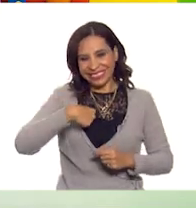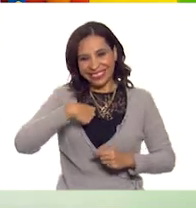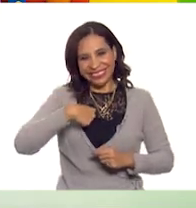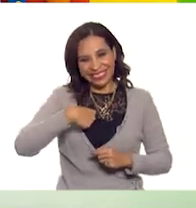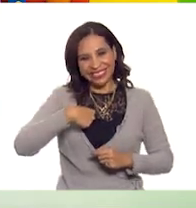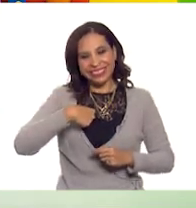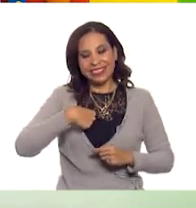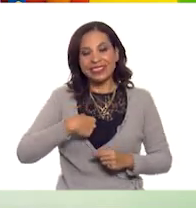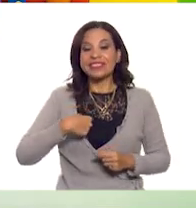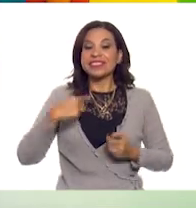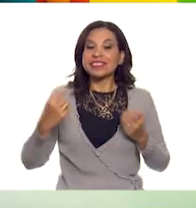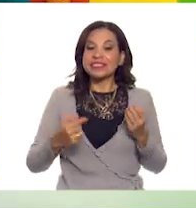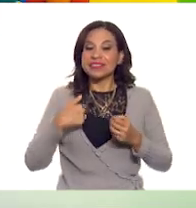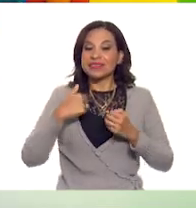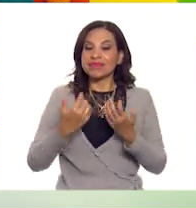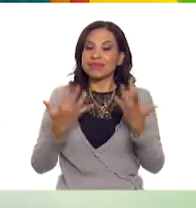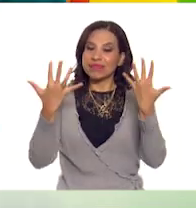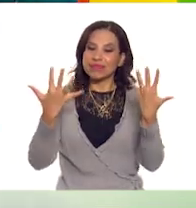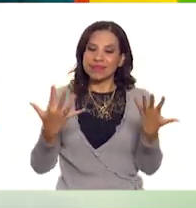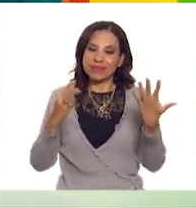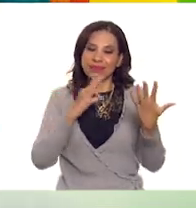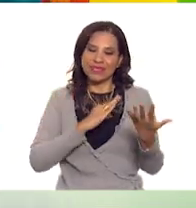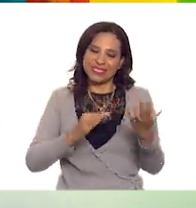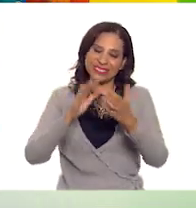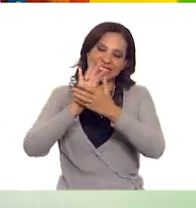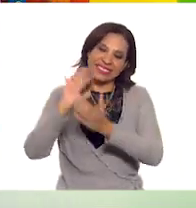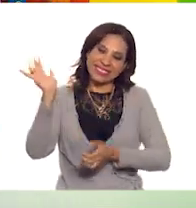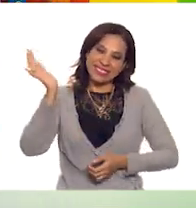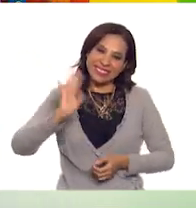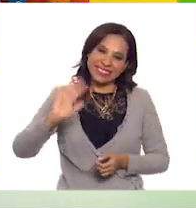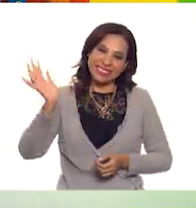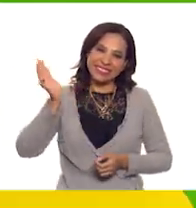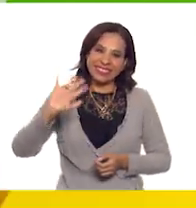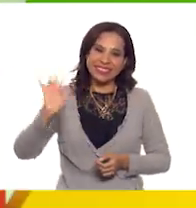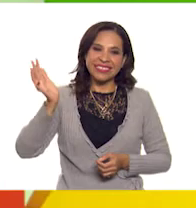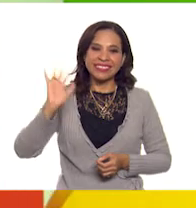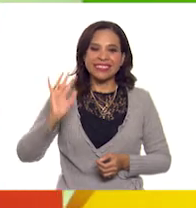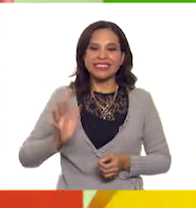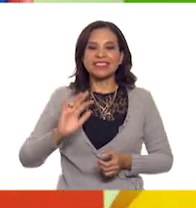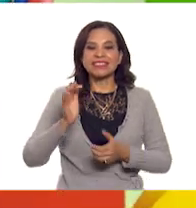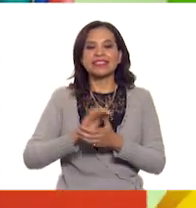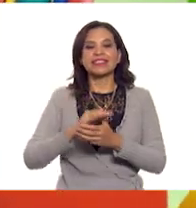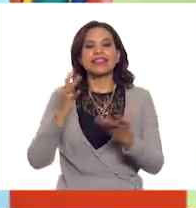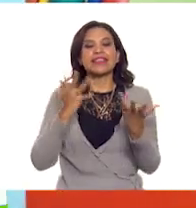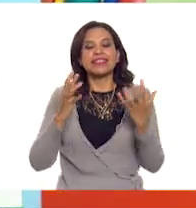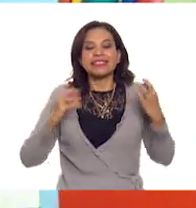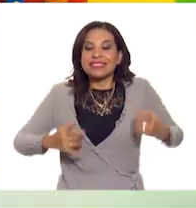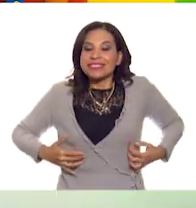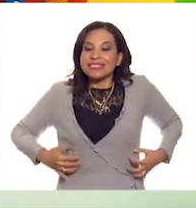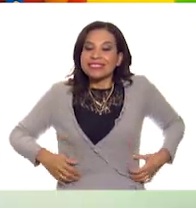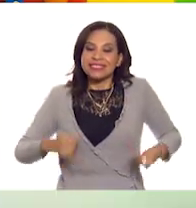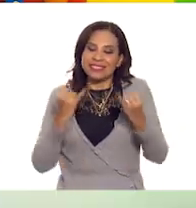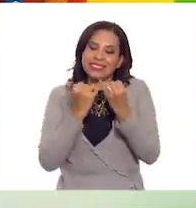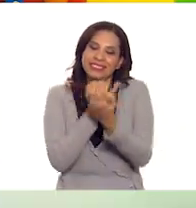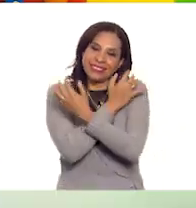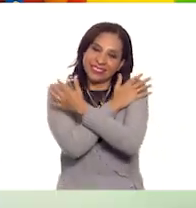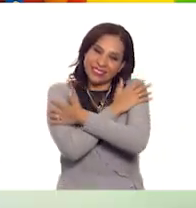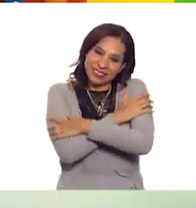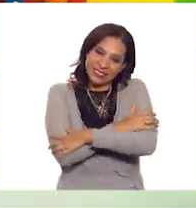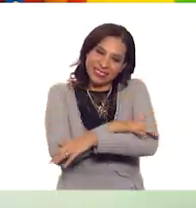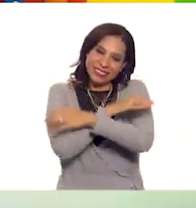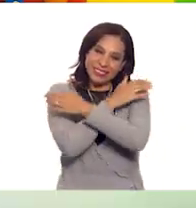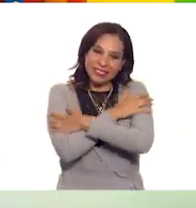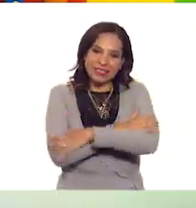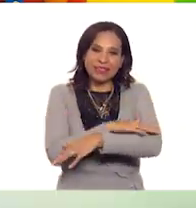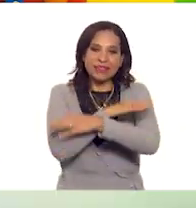conmigo. Con mis manos yo puedo saludarte, hacer cosquillas, también